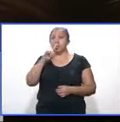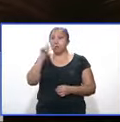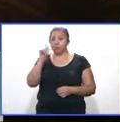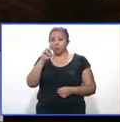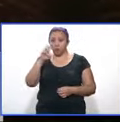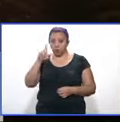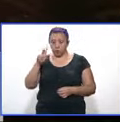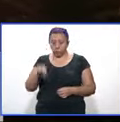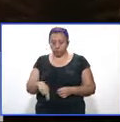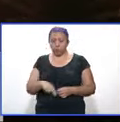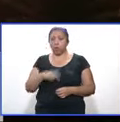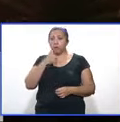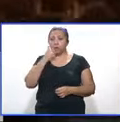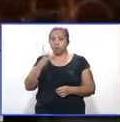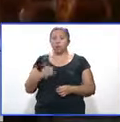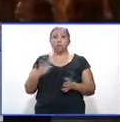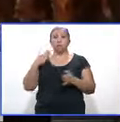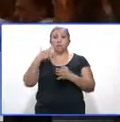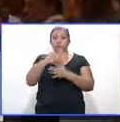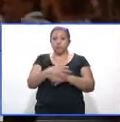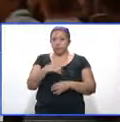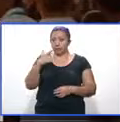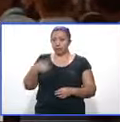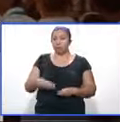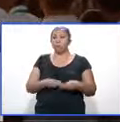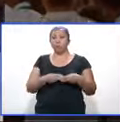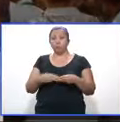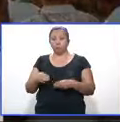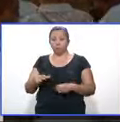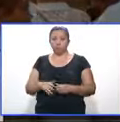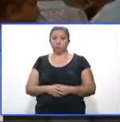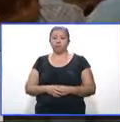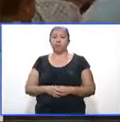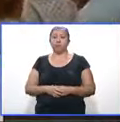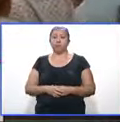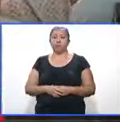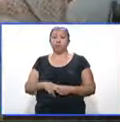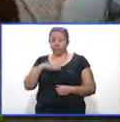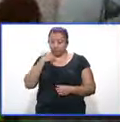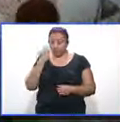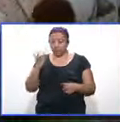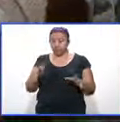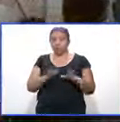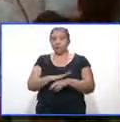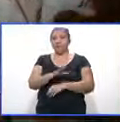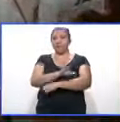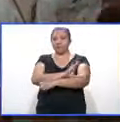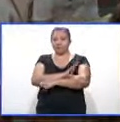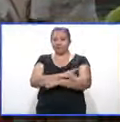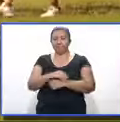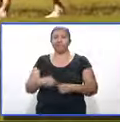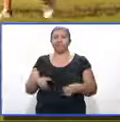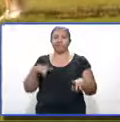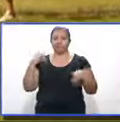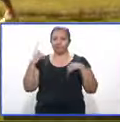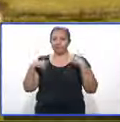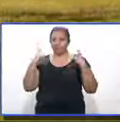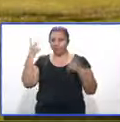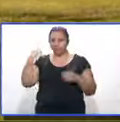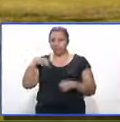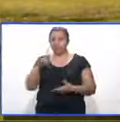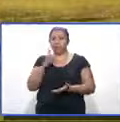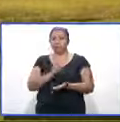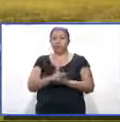Tzibichaltún, donde el dios Qin entra al Templo de las Siete Muñecas. Si deseas renovar tus energías y disfrutar de un viaje único,